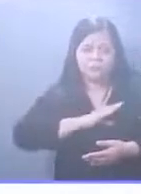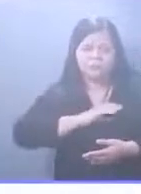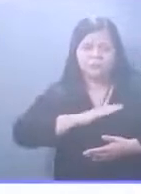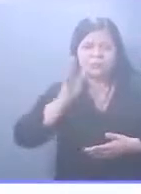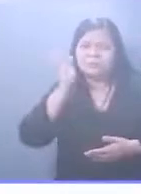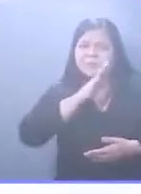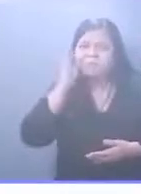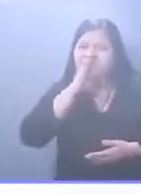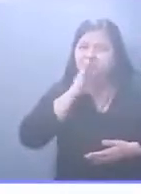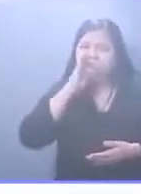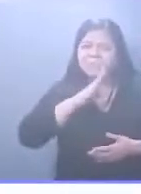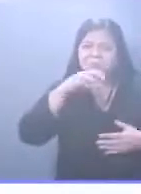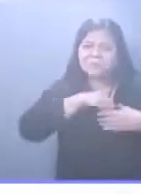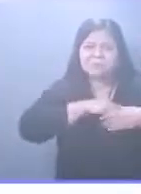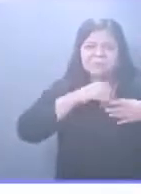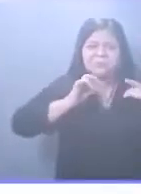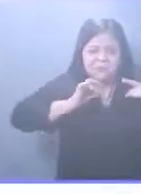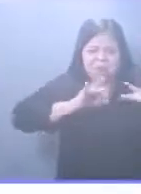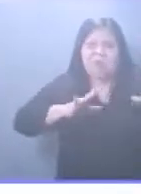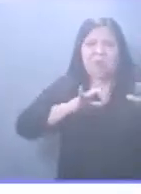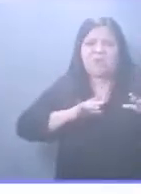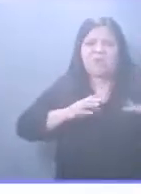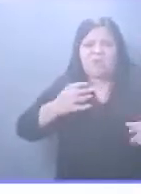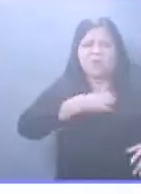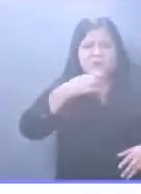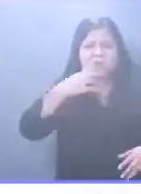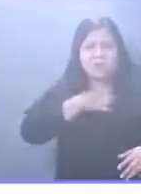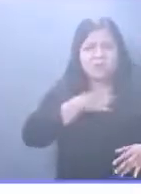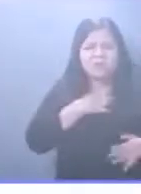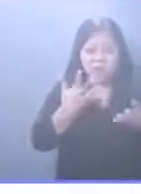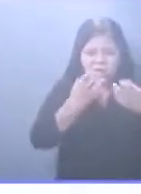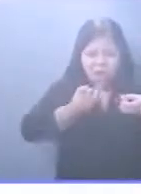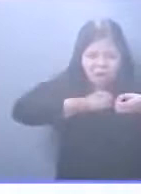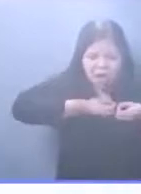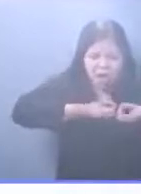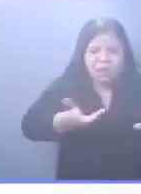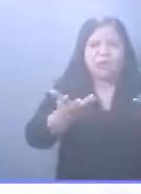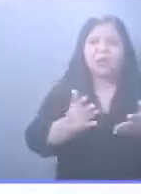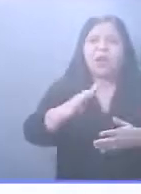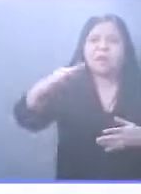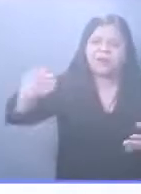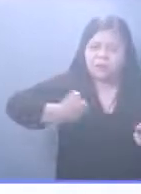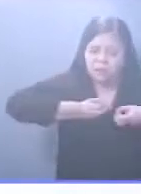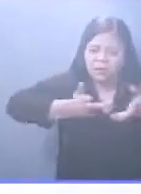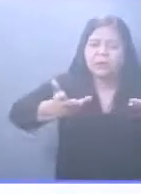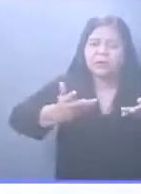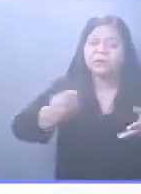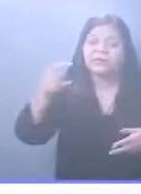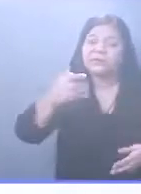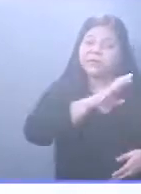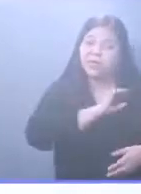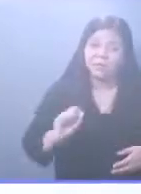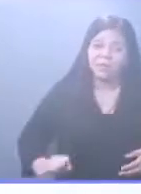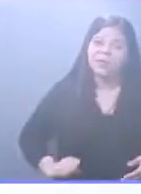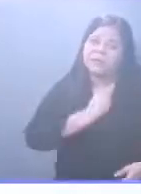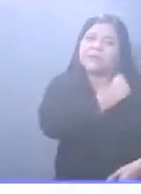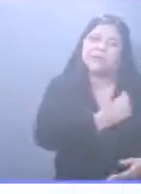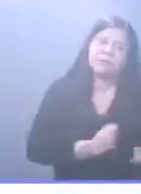podrida, llena de odio, resentimiento y quiere vertirlo sobre un país tan sufrido como El